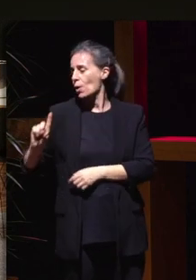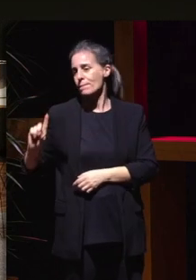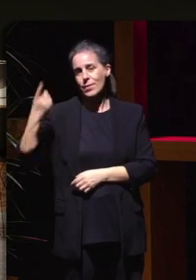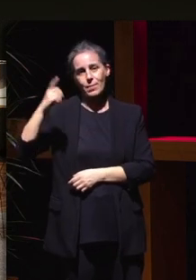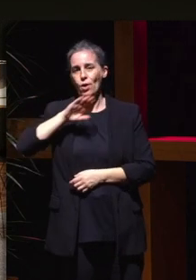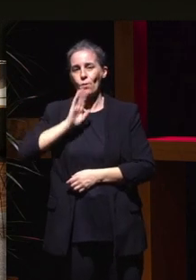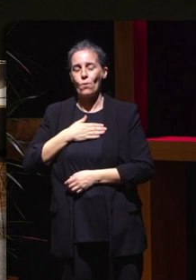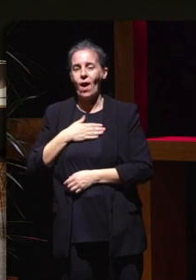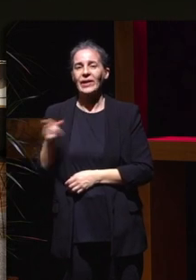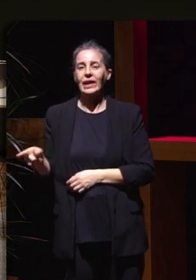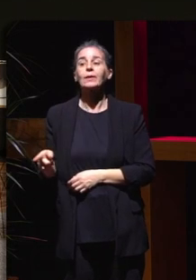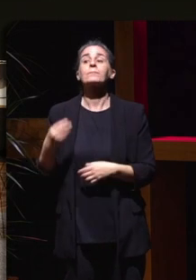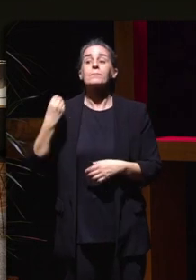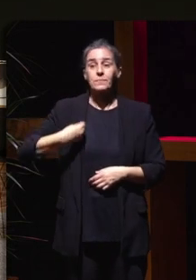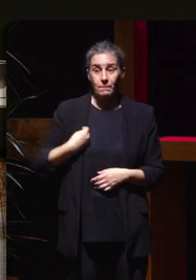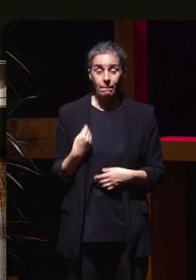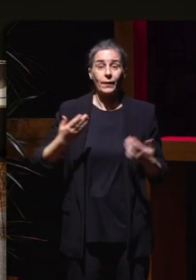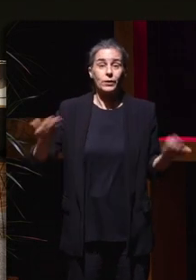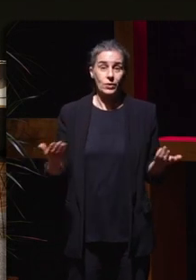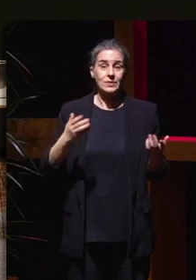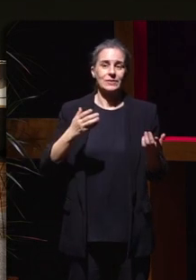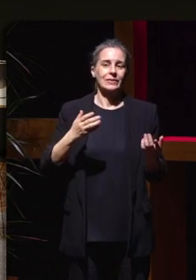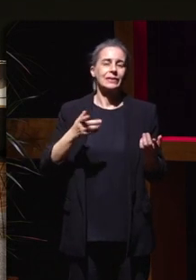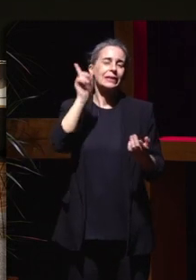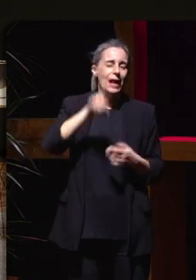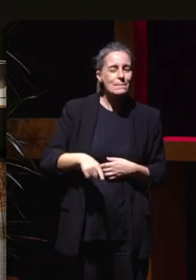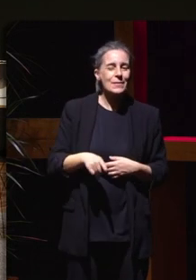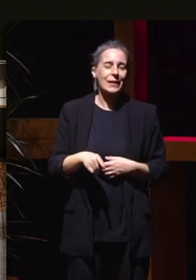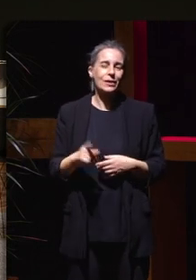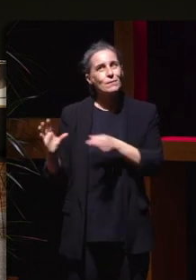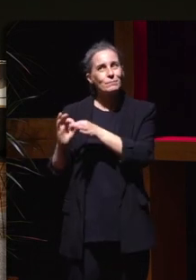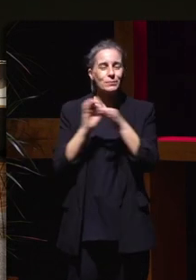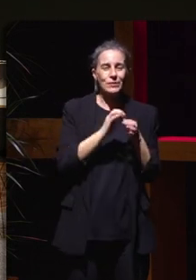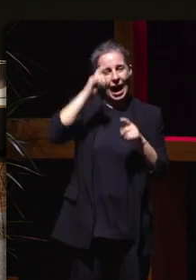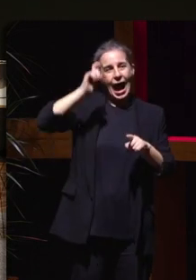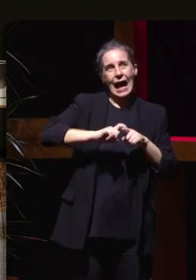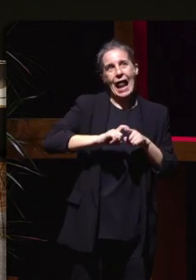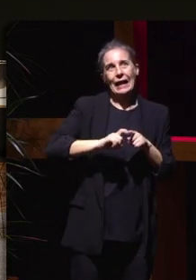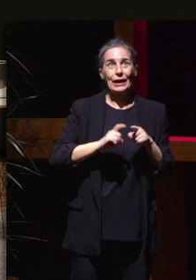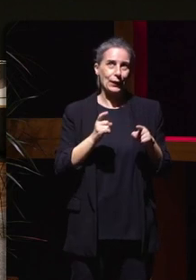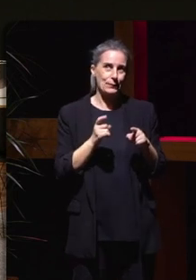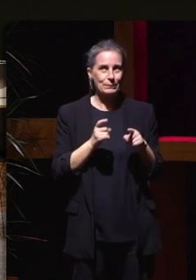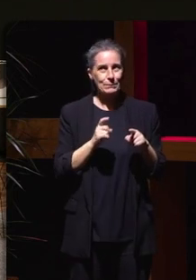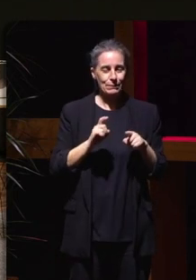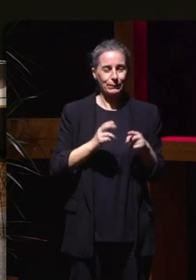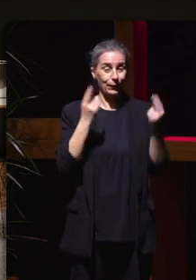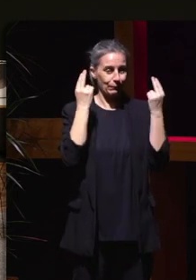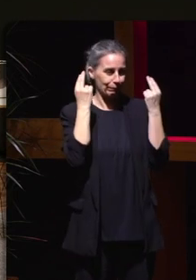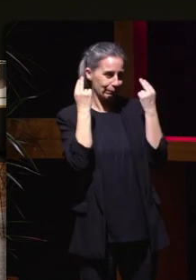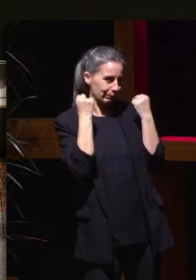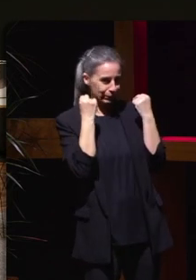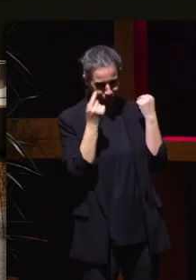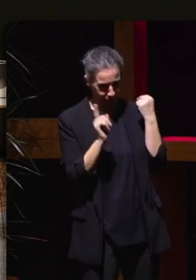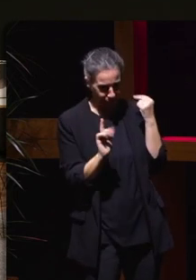que failume hay referencia O Nuestro carácter absolutamente dócil y amable y muy fácil de Elevar